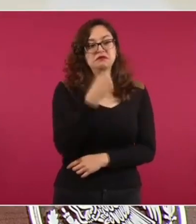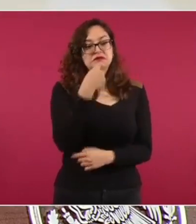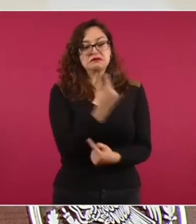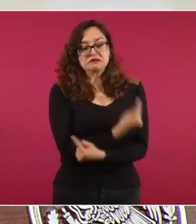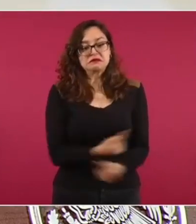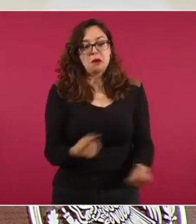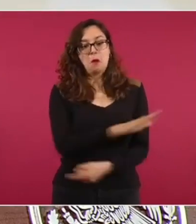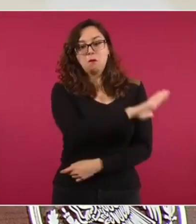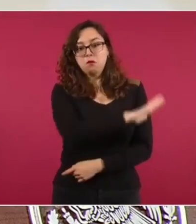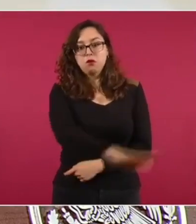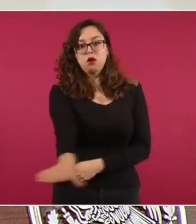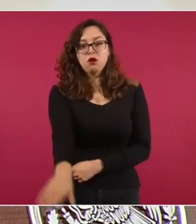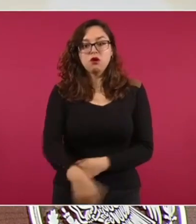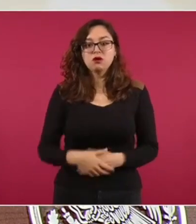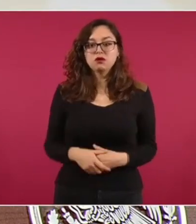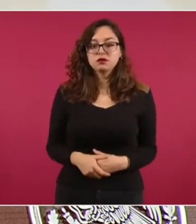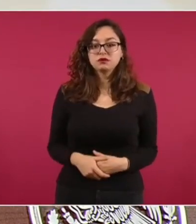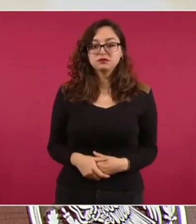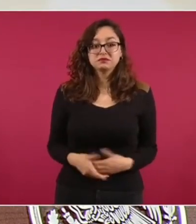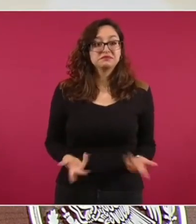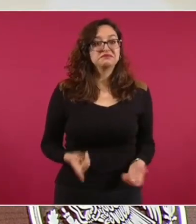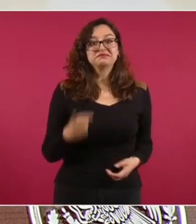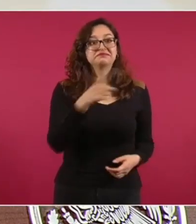nada, absolutamente.